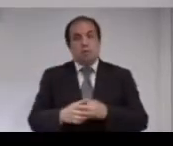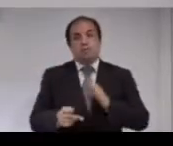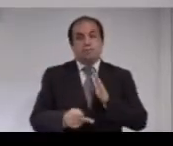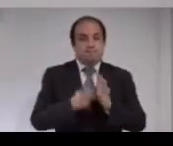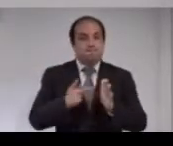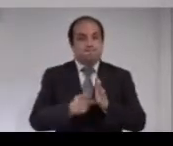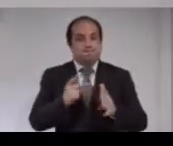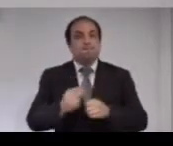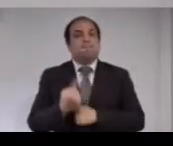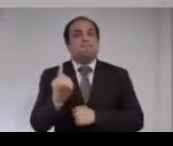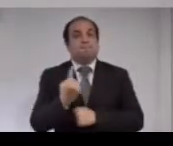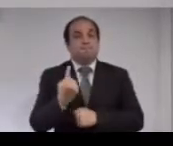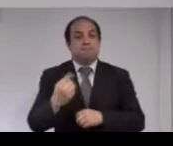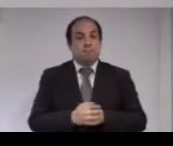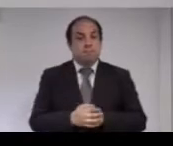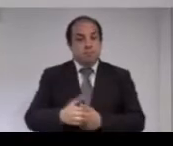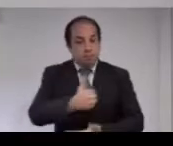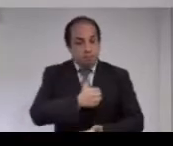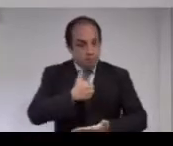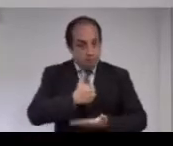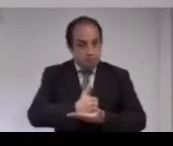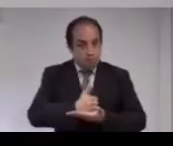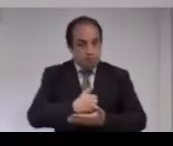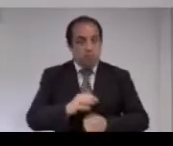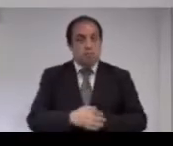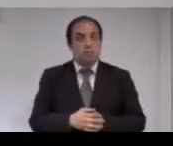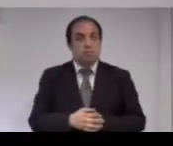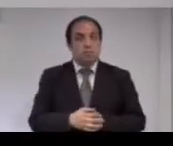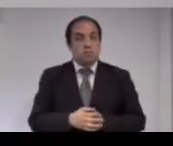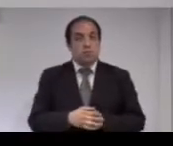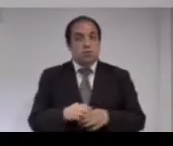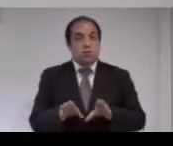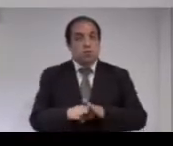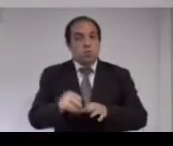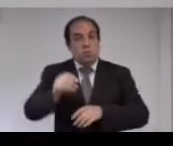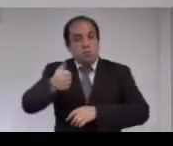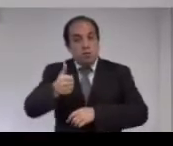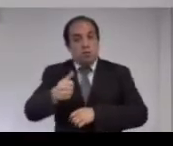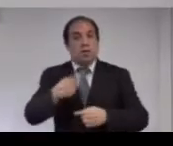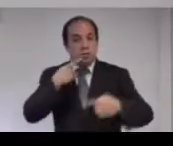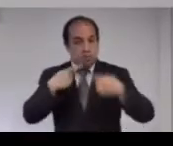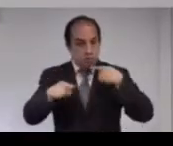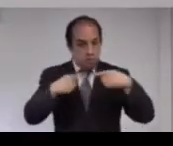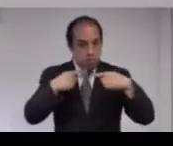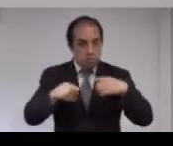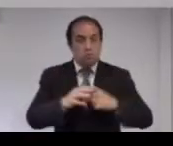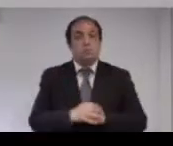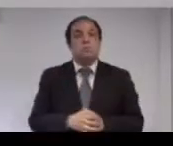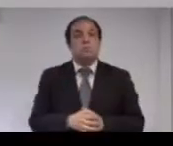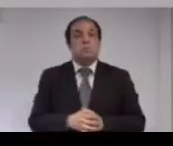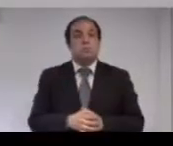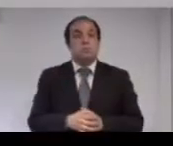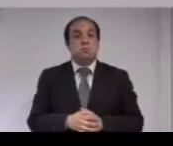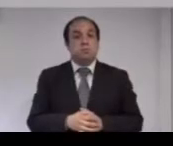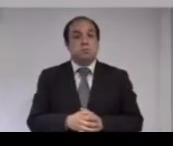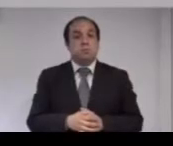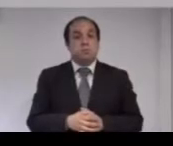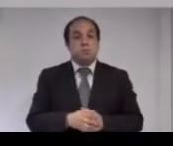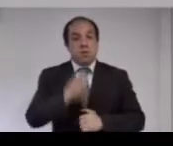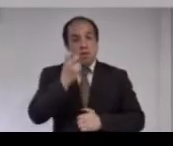reiterativo es que en la ciudad está como prioridad el diálogo en este tipo